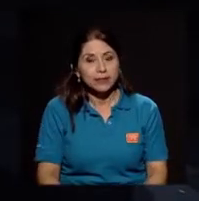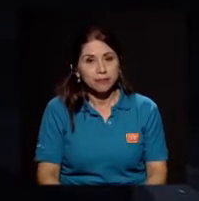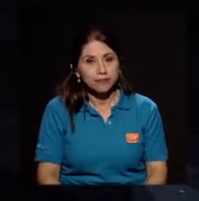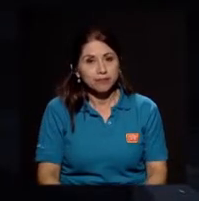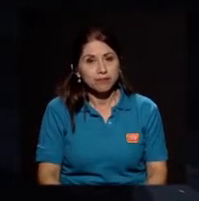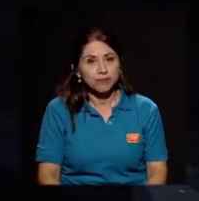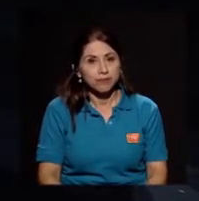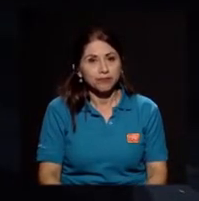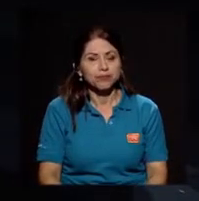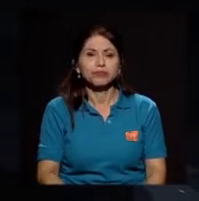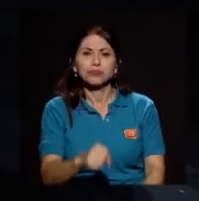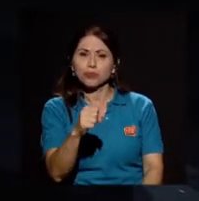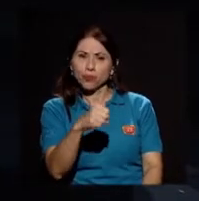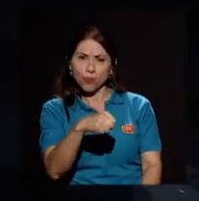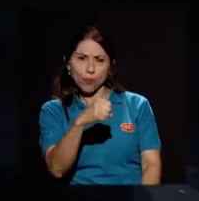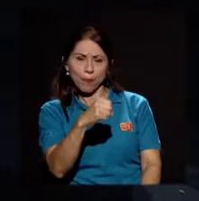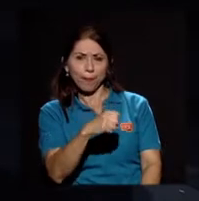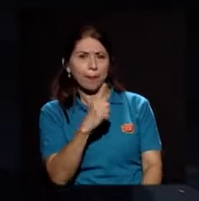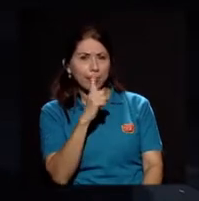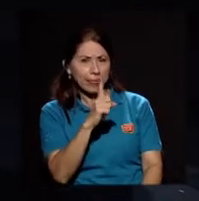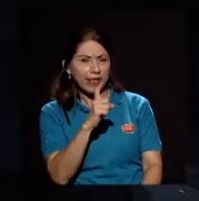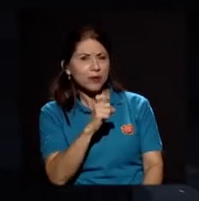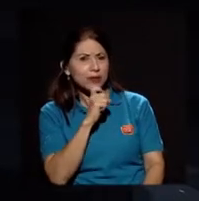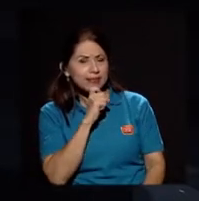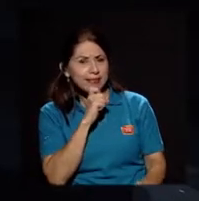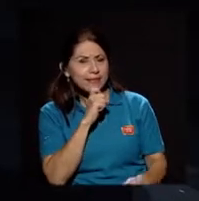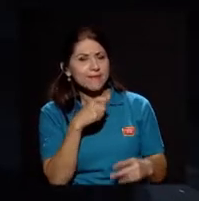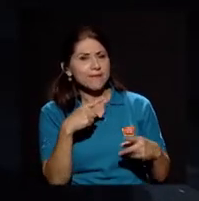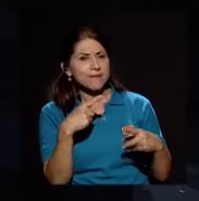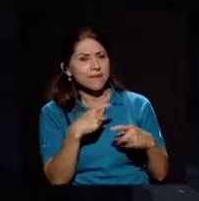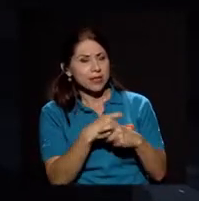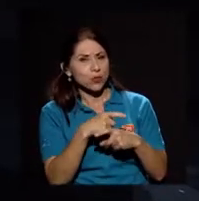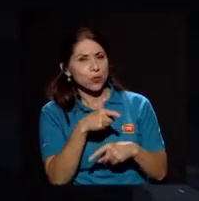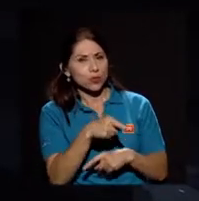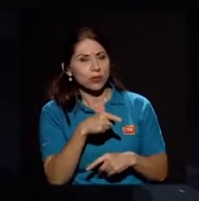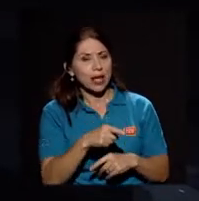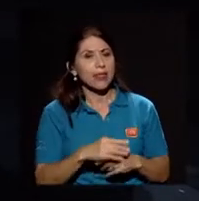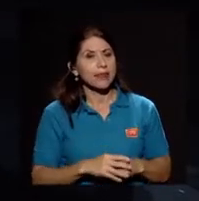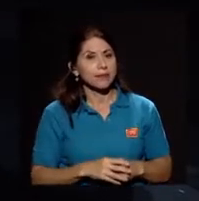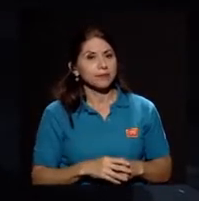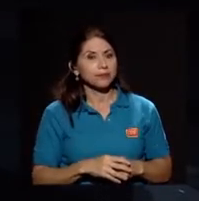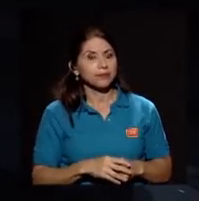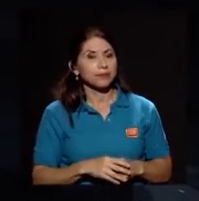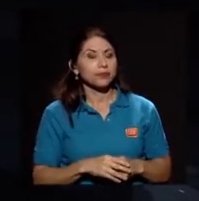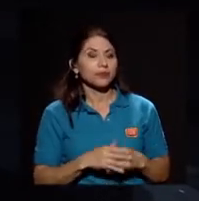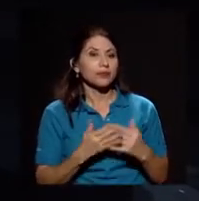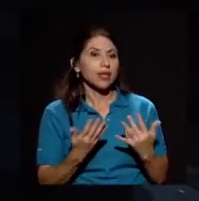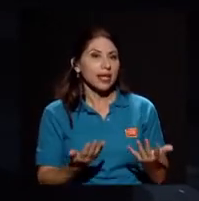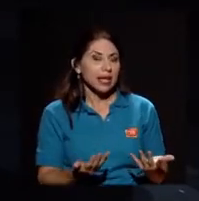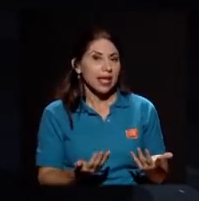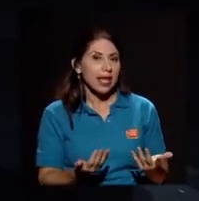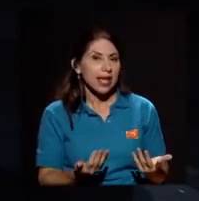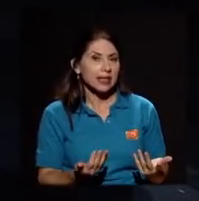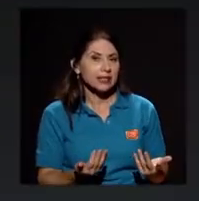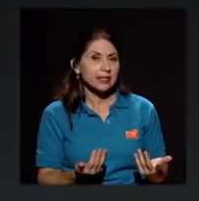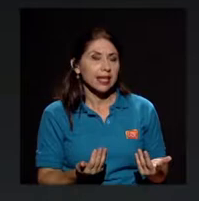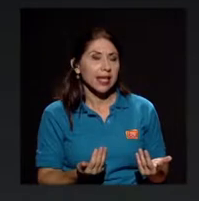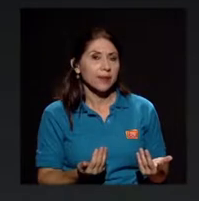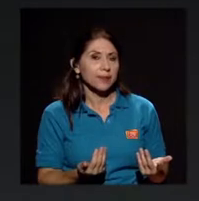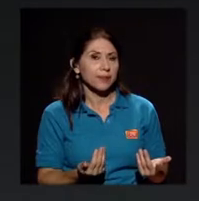a una dificultad que qué buena parte de